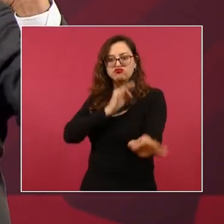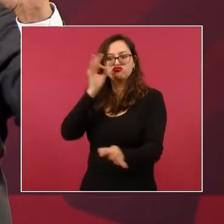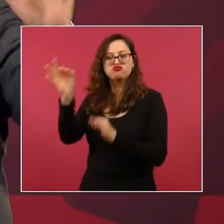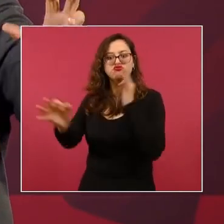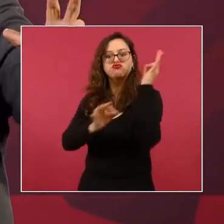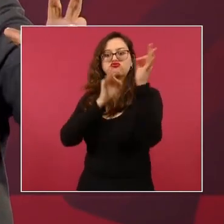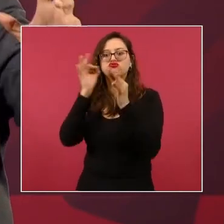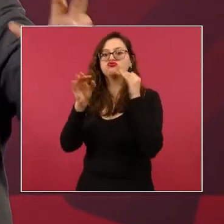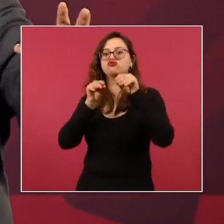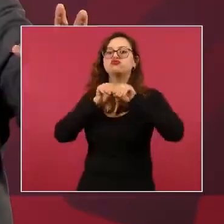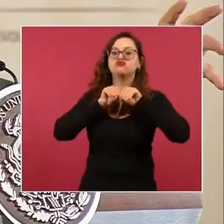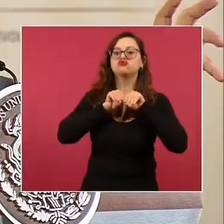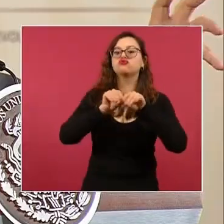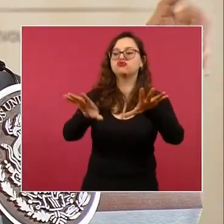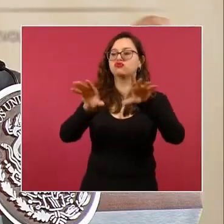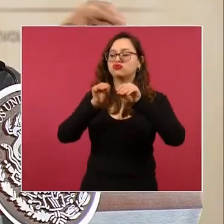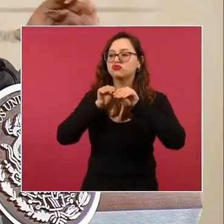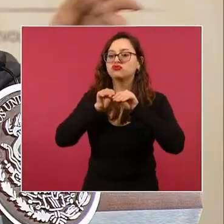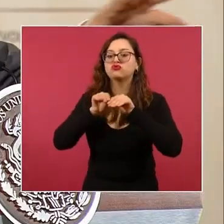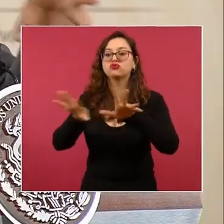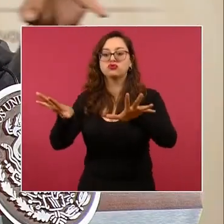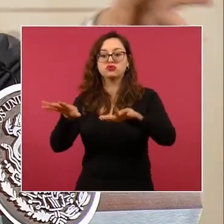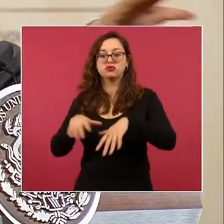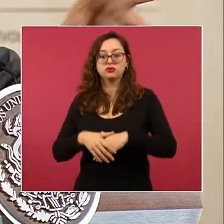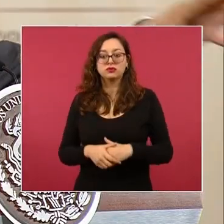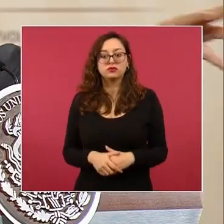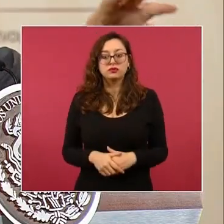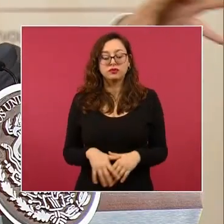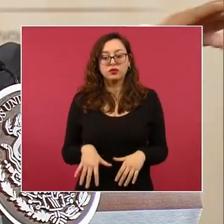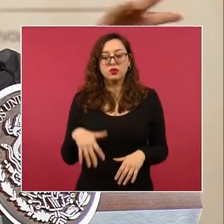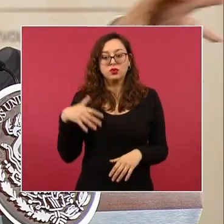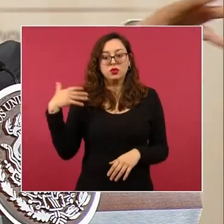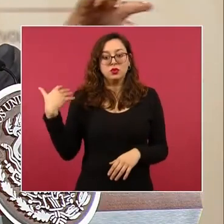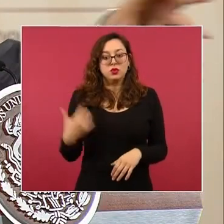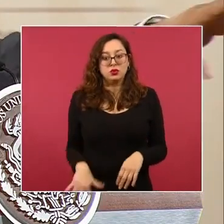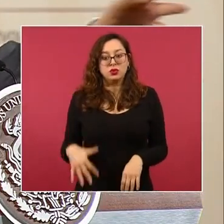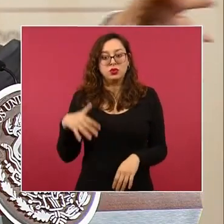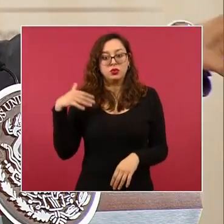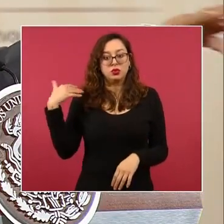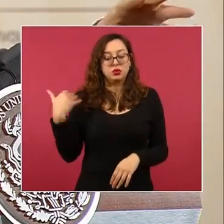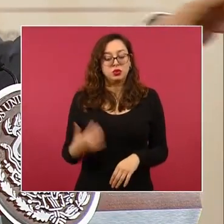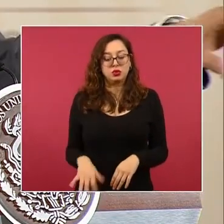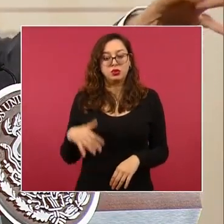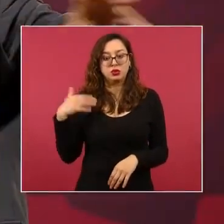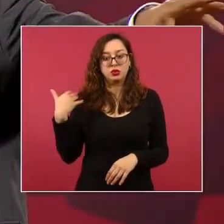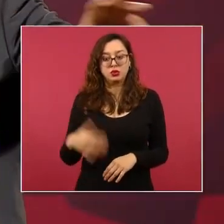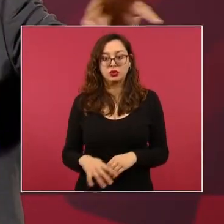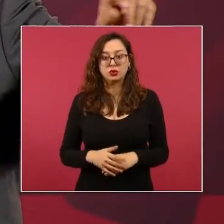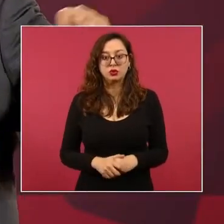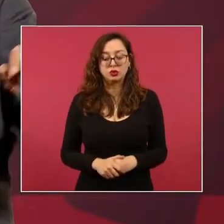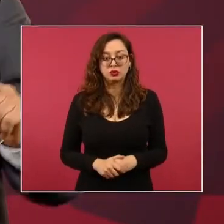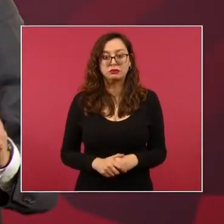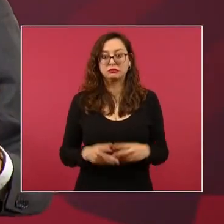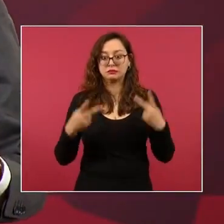lograr actitudes como las que les conté de la señora